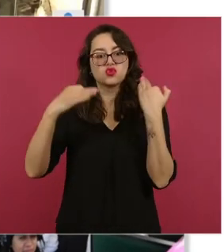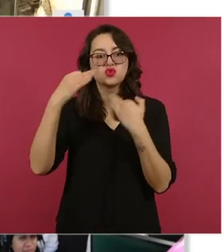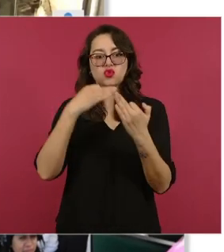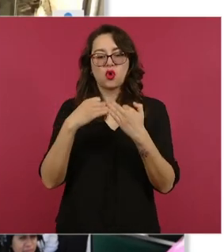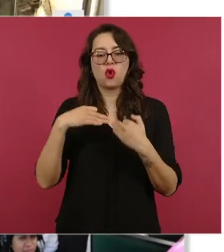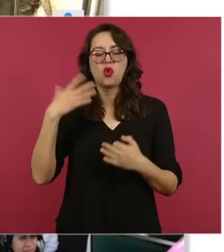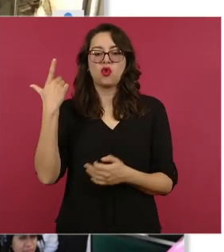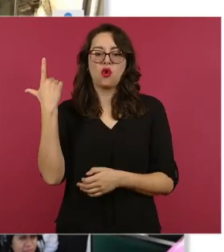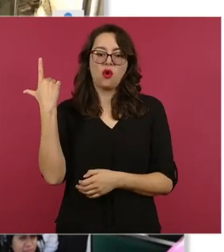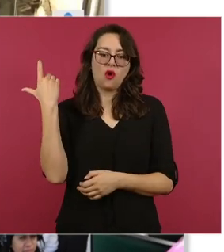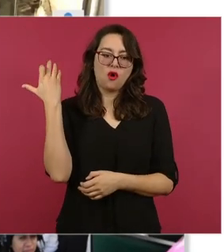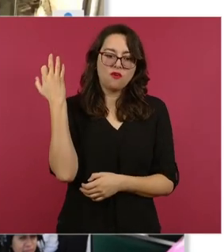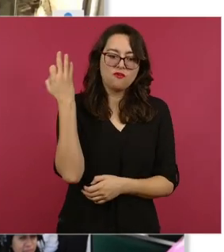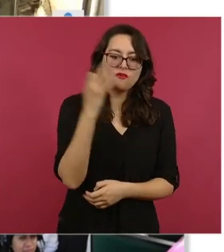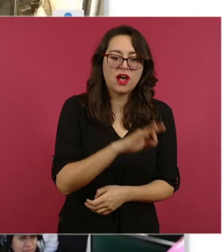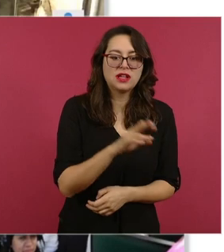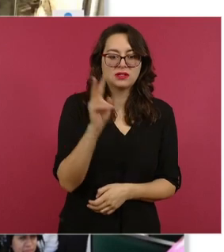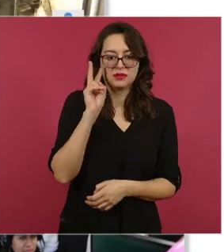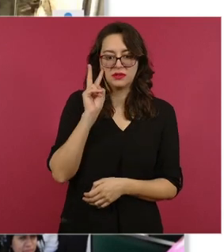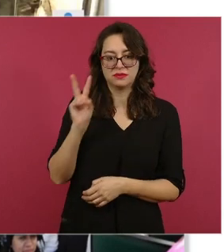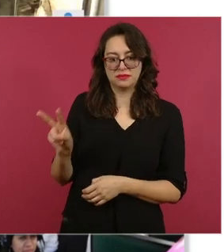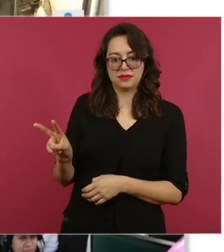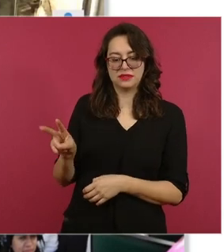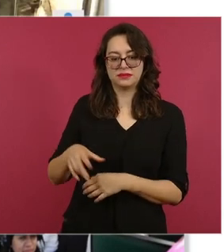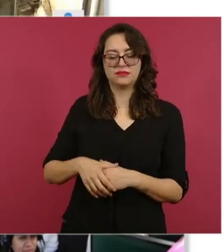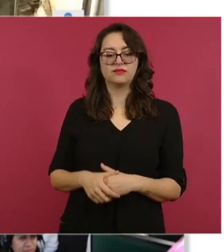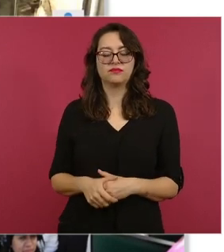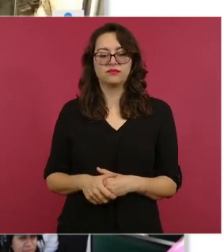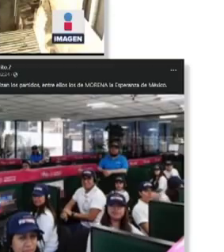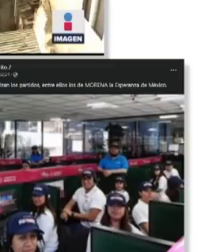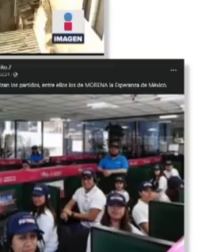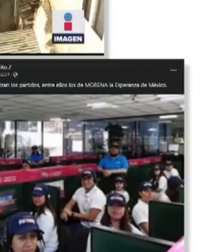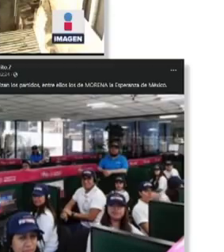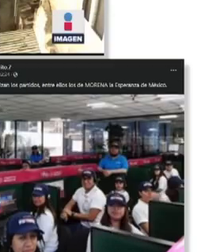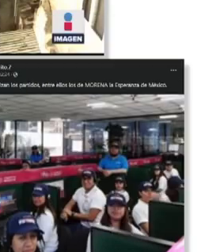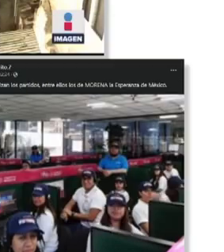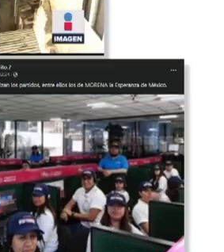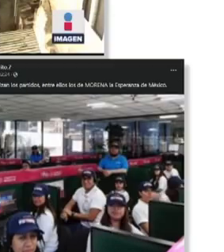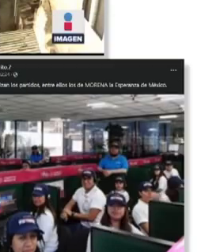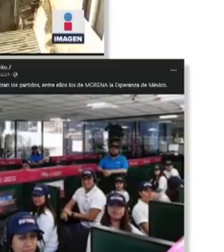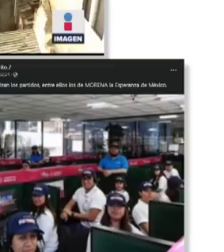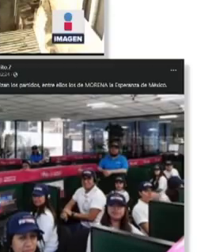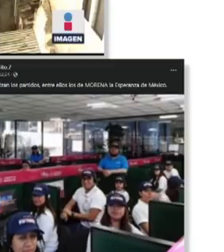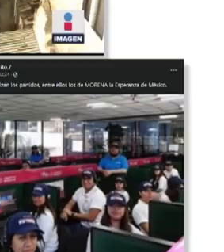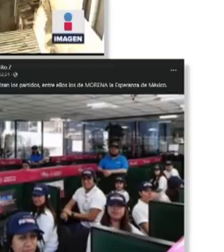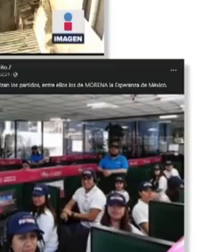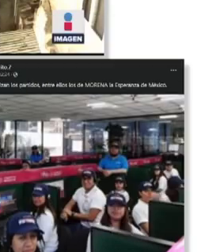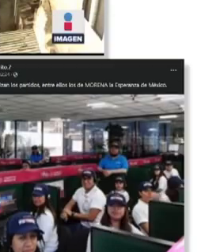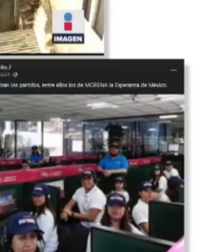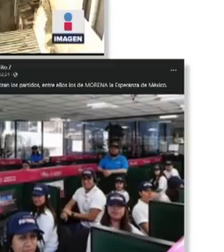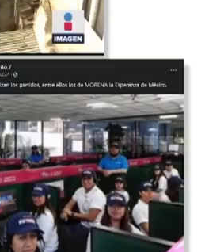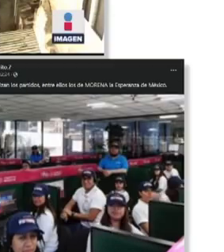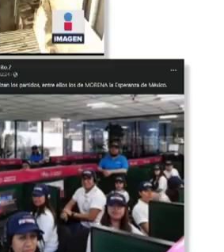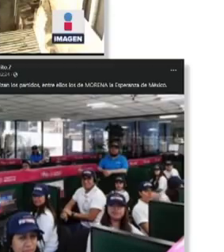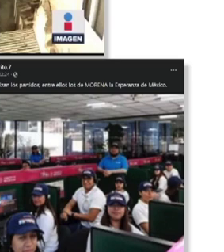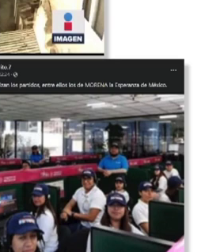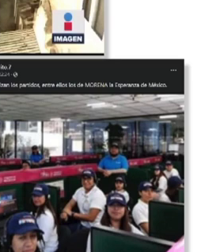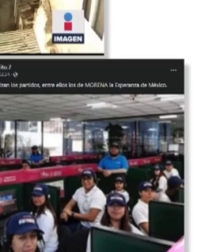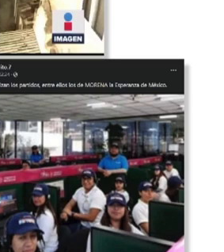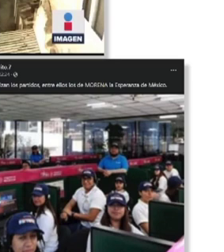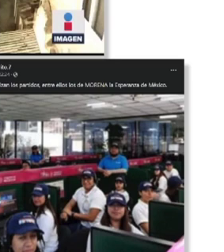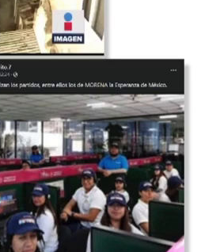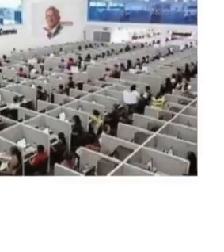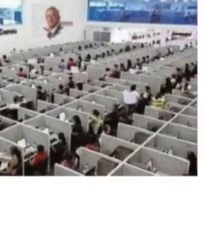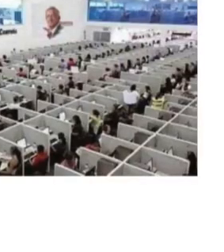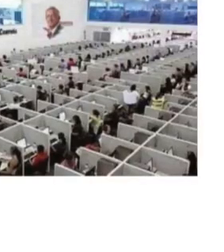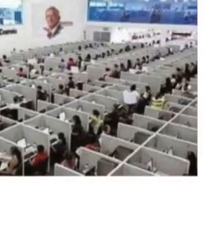teléfonos celulares cargándose, como vemos aquí en la imagen. De acuerdo con una búsqueda a la inversa de las imágenes mostradas en las publicaciones en